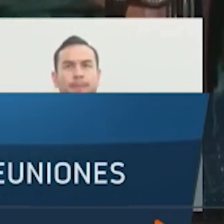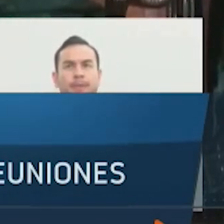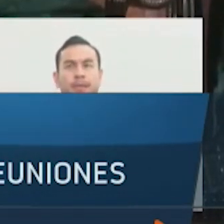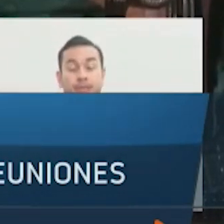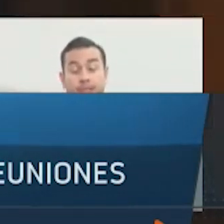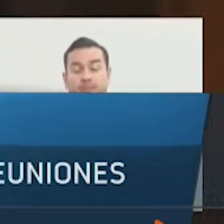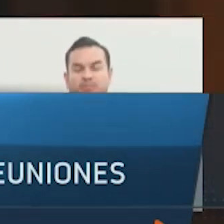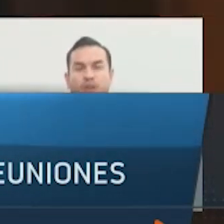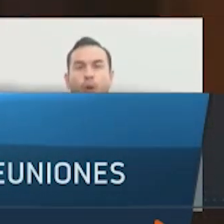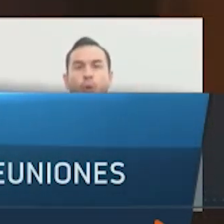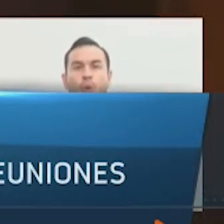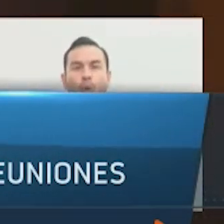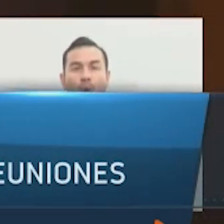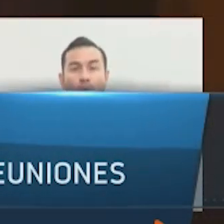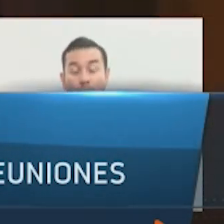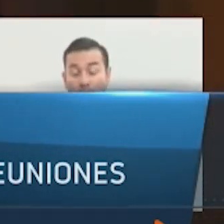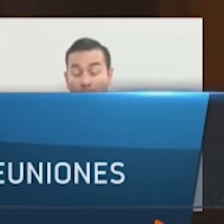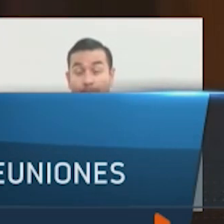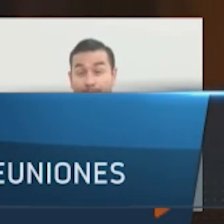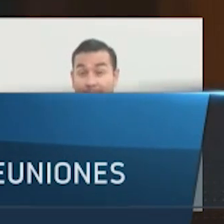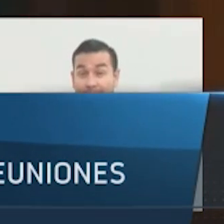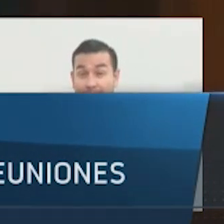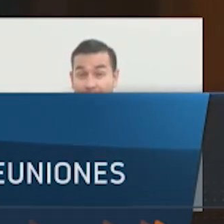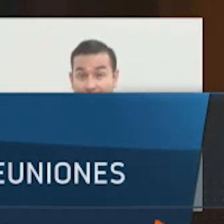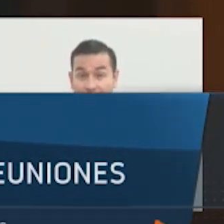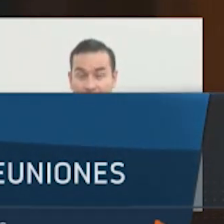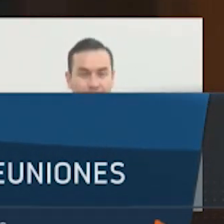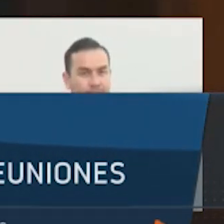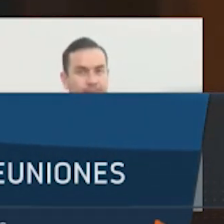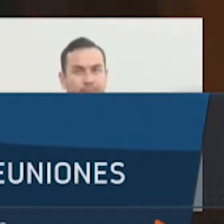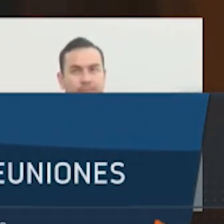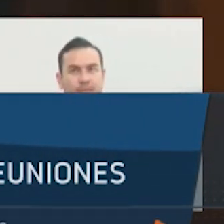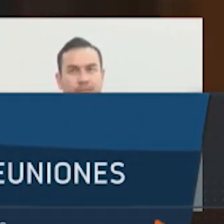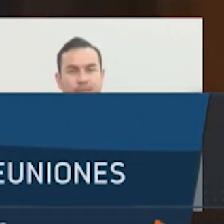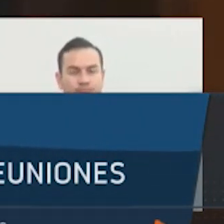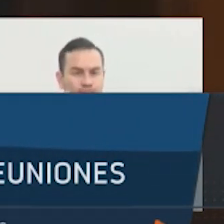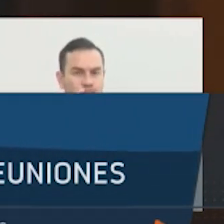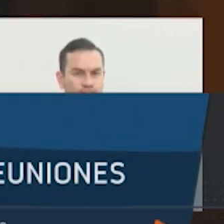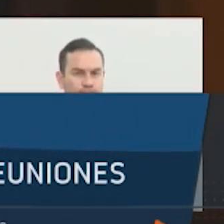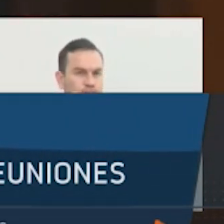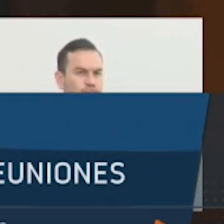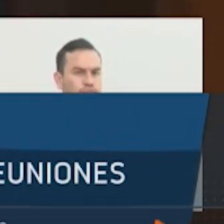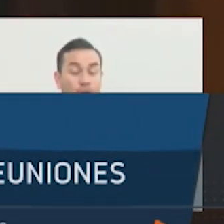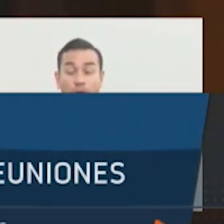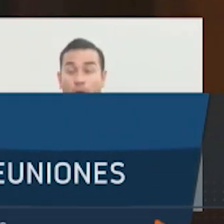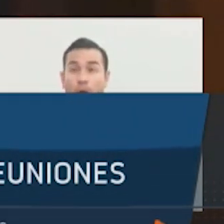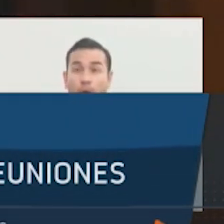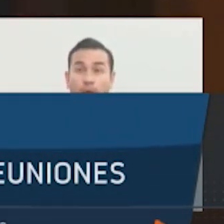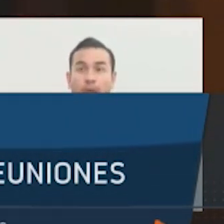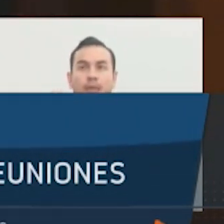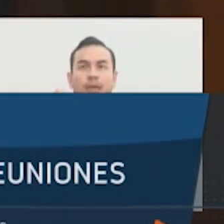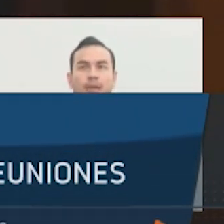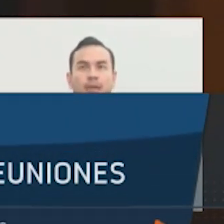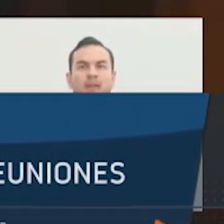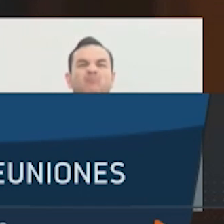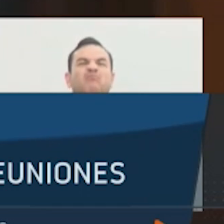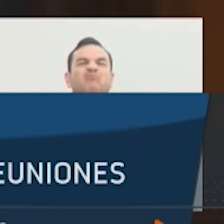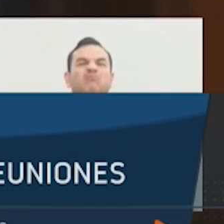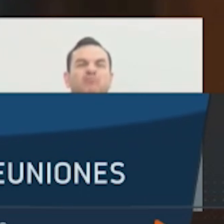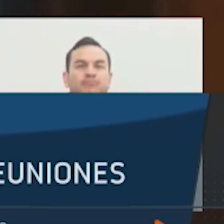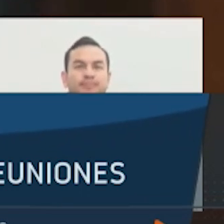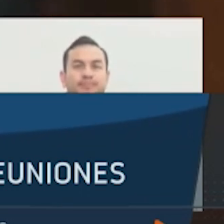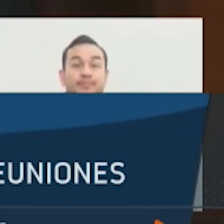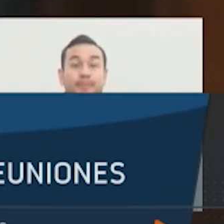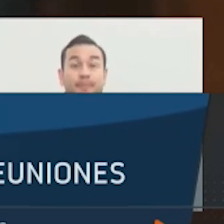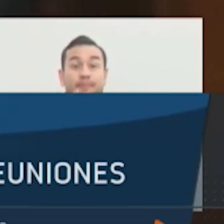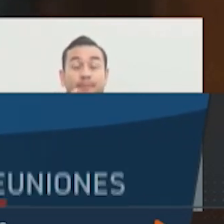para llegar al punto en el cual hoy eh los integrantes de estos grupos de crimen organizado bueno Están detenidos y